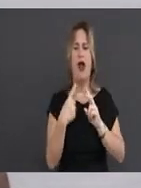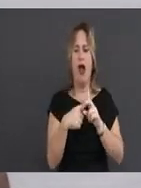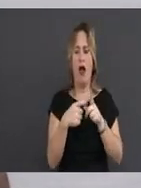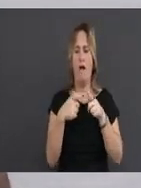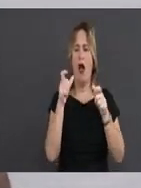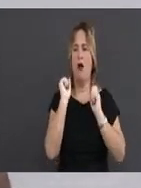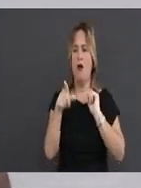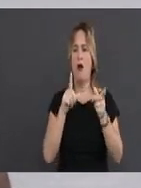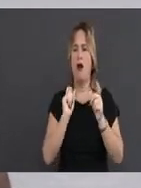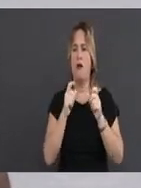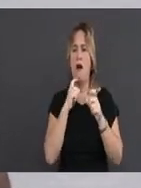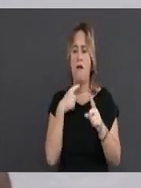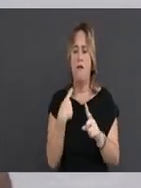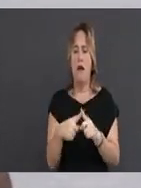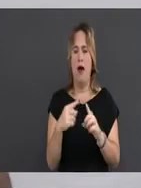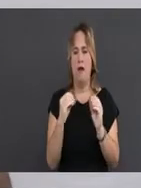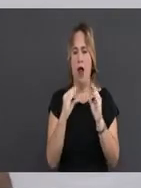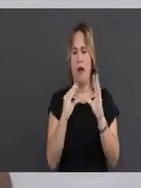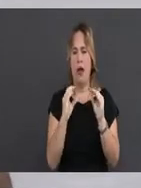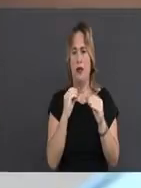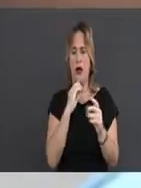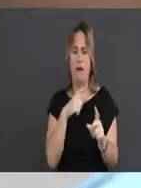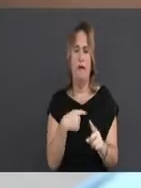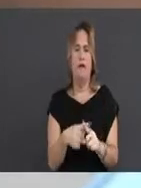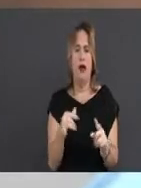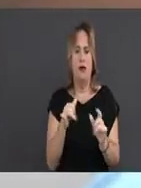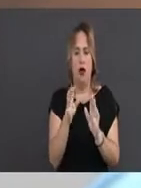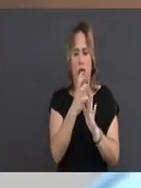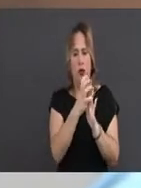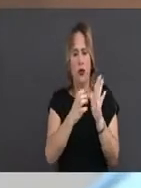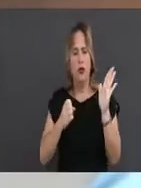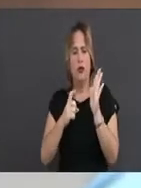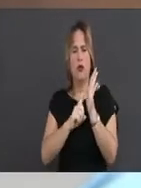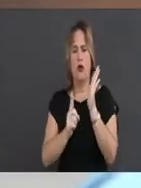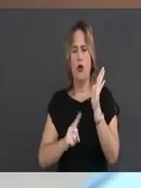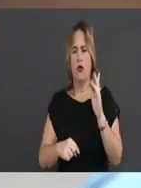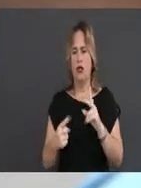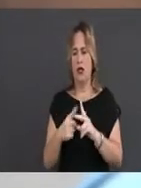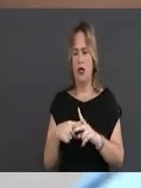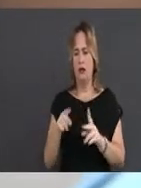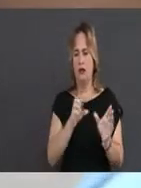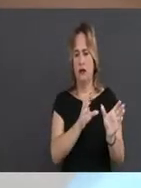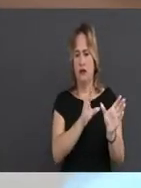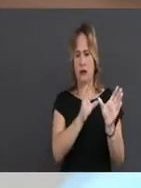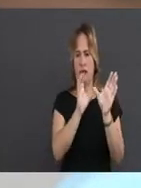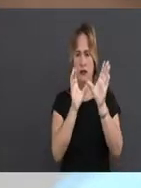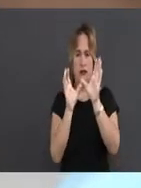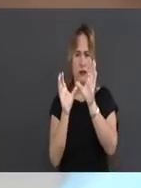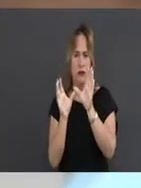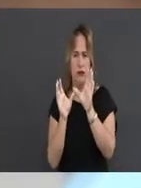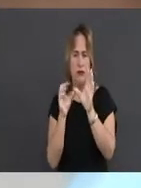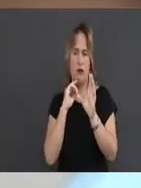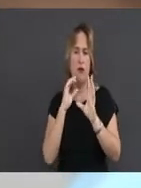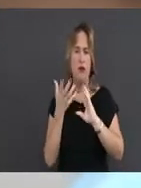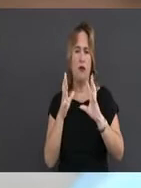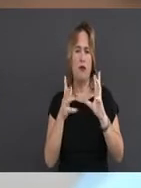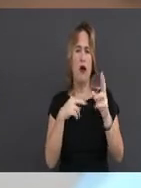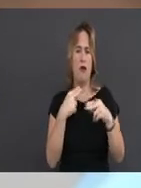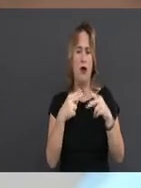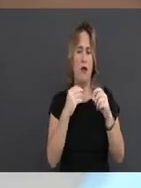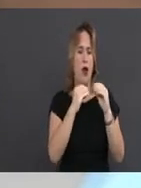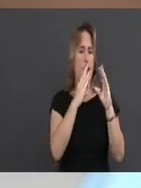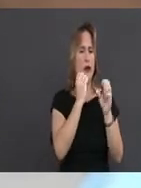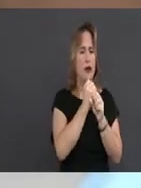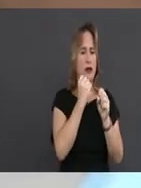aumentado mucho la demanda en el horario de la madrugada. En el horario de la madrugada se han desplazado algunos quehaceres